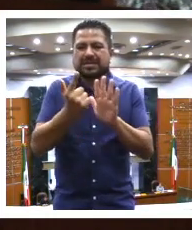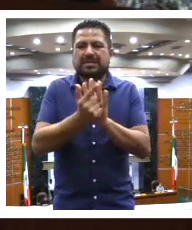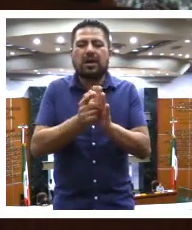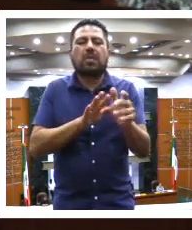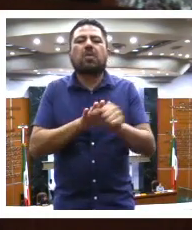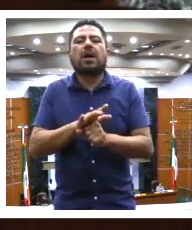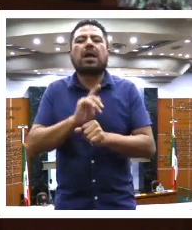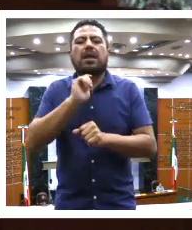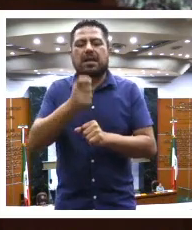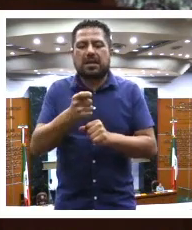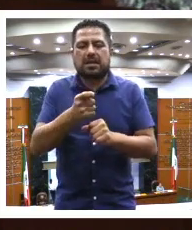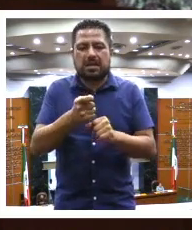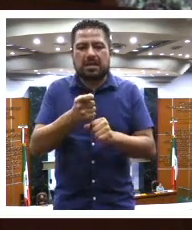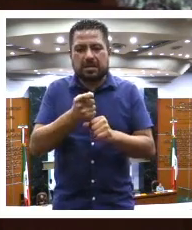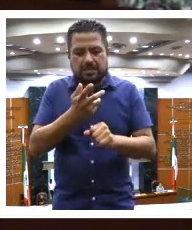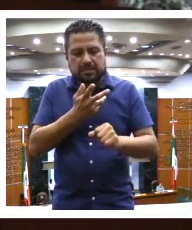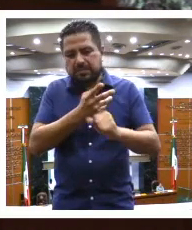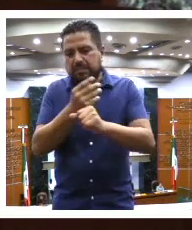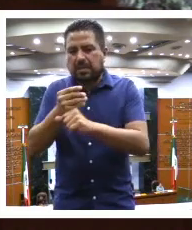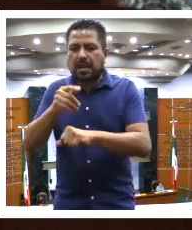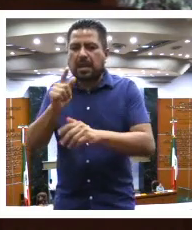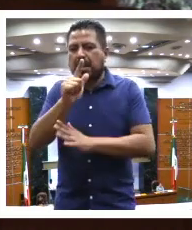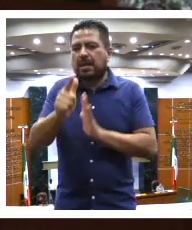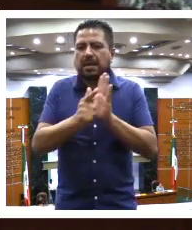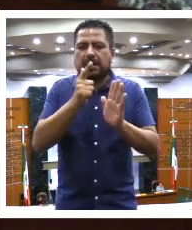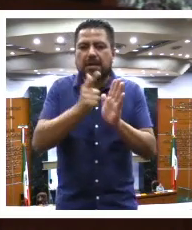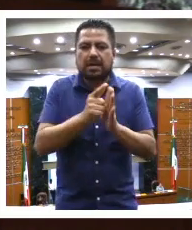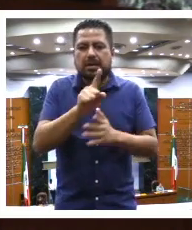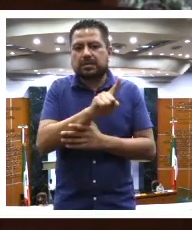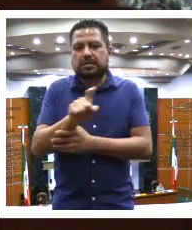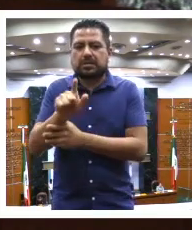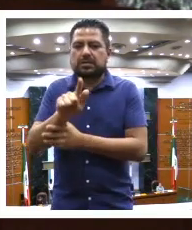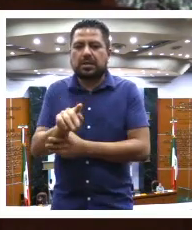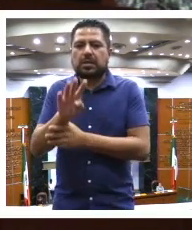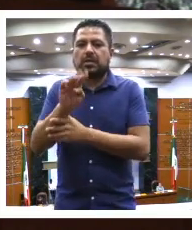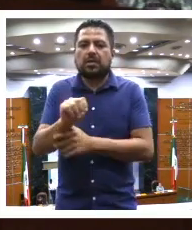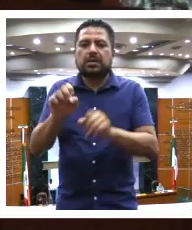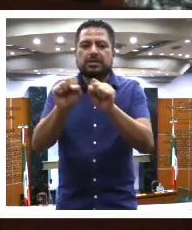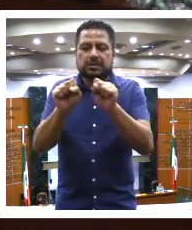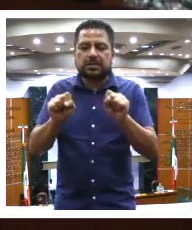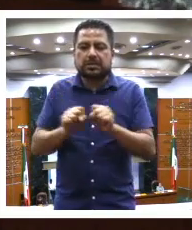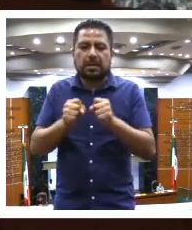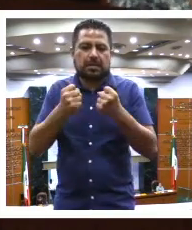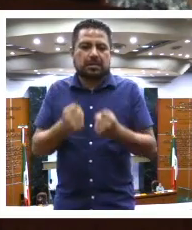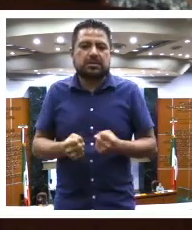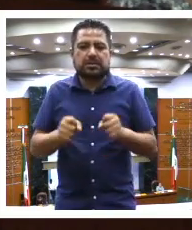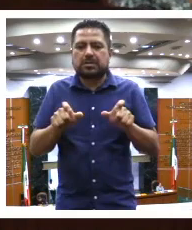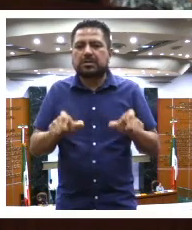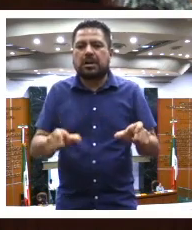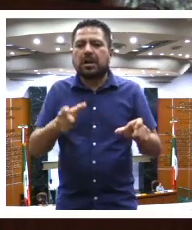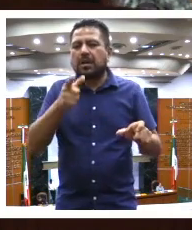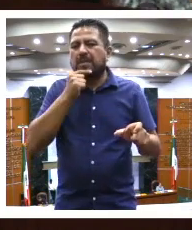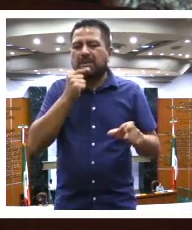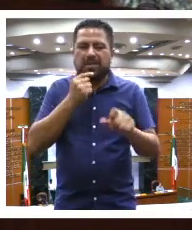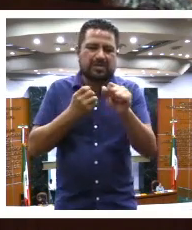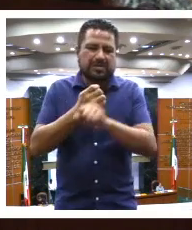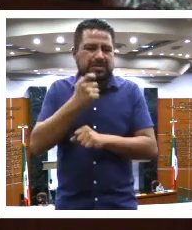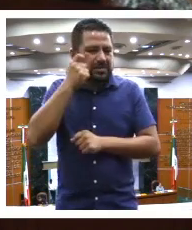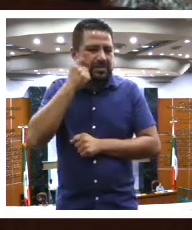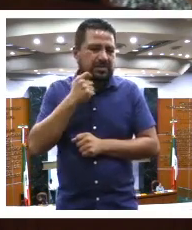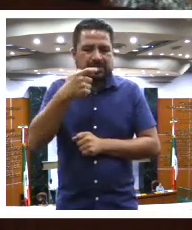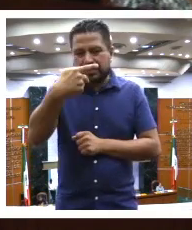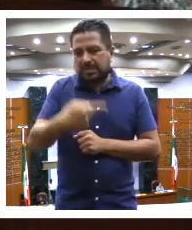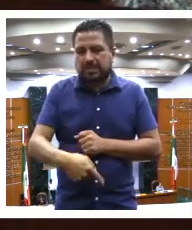decreto por el que se reforma y adiciona la ley número 179 del sistema de Seguridad Pública del Estado libre y